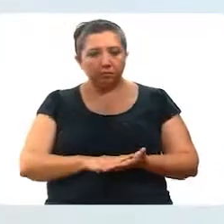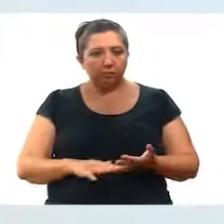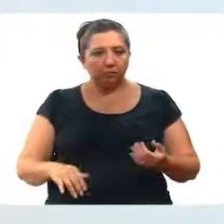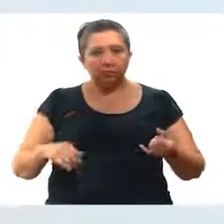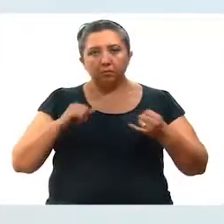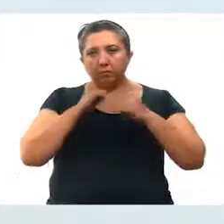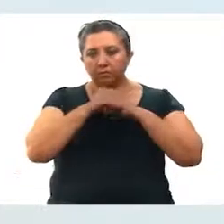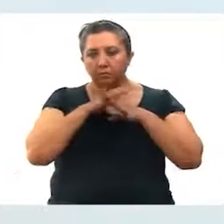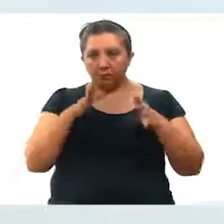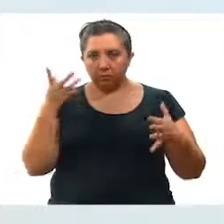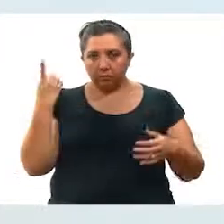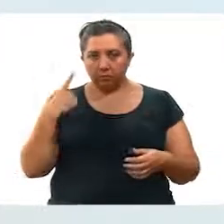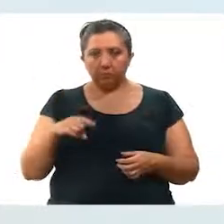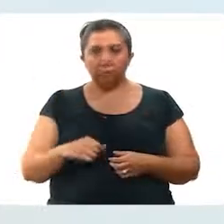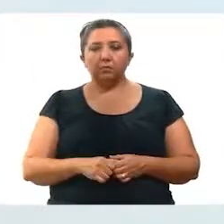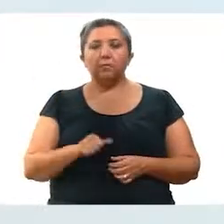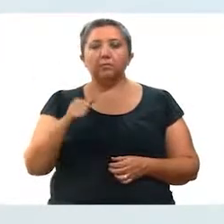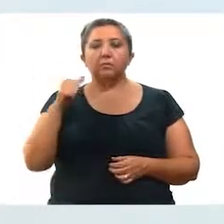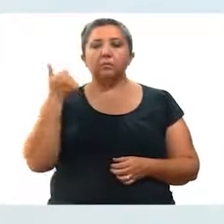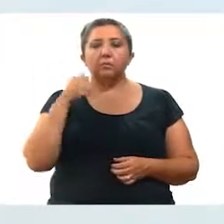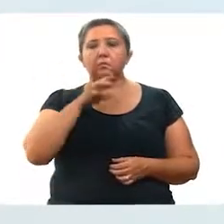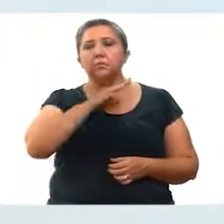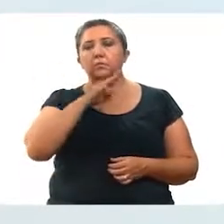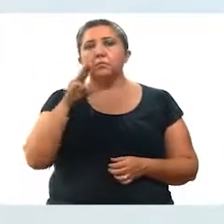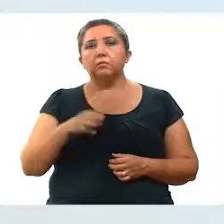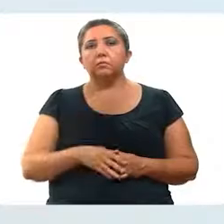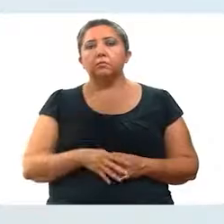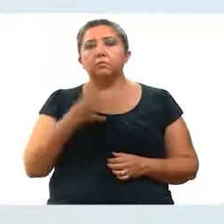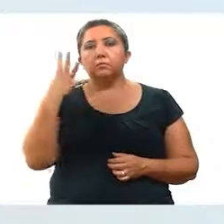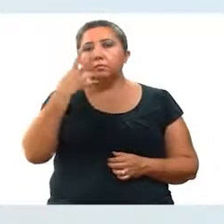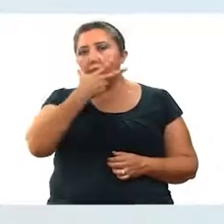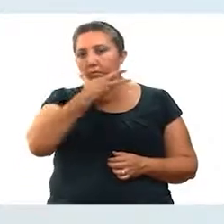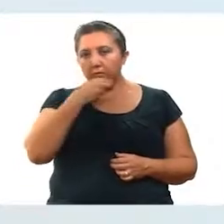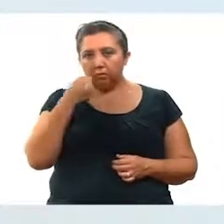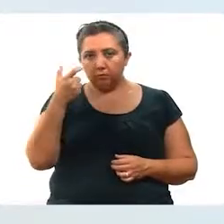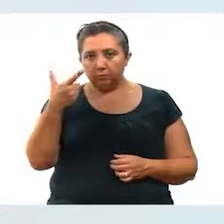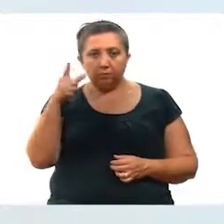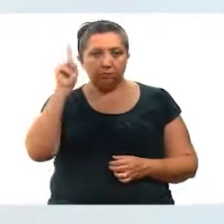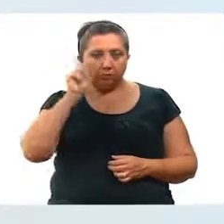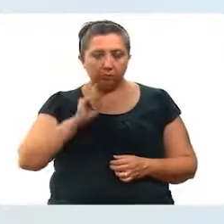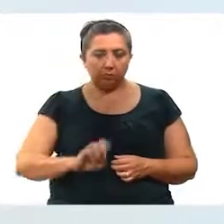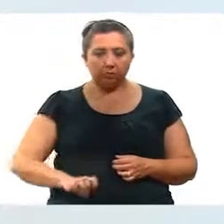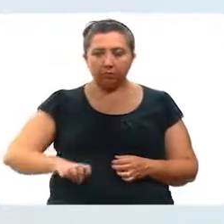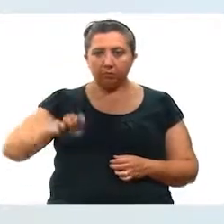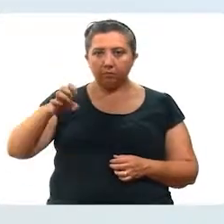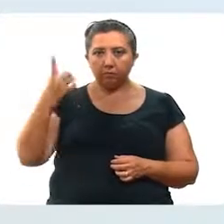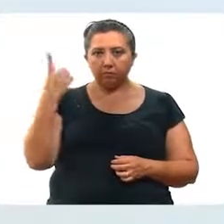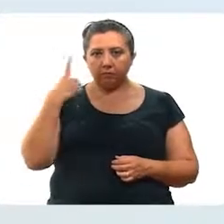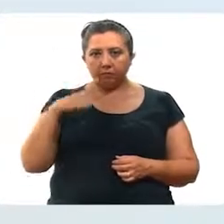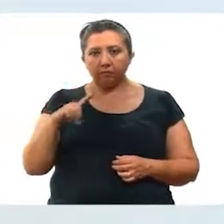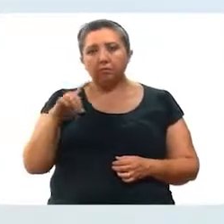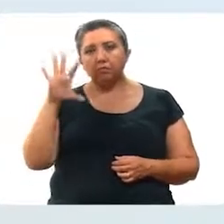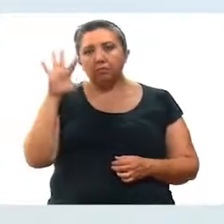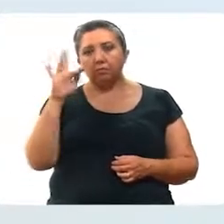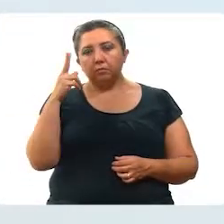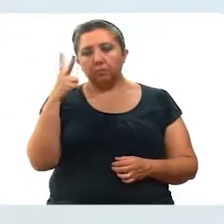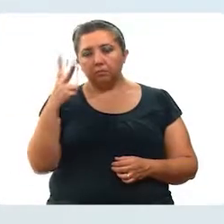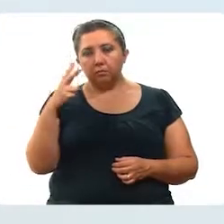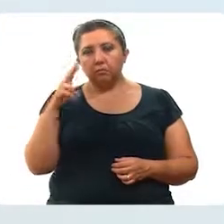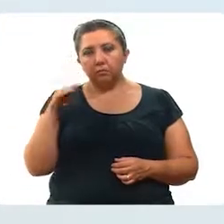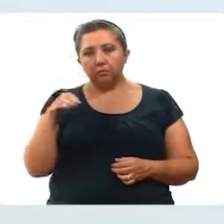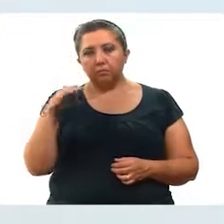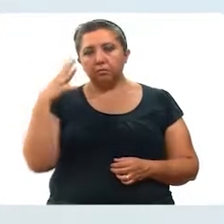en este parte médico informamos de 11 fallecimientos, 4 hombres y 7 mujeres de un rango de edad de 42